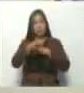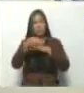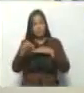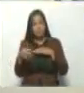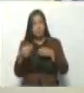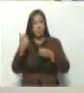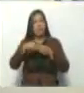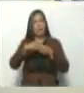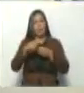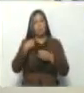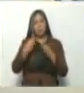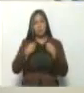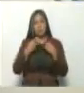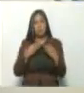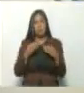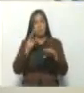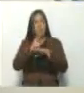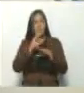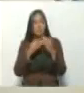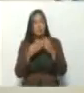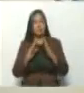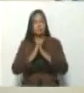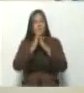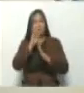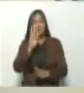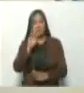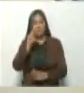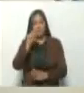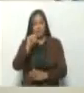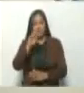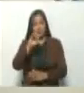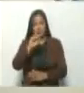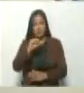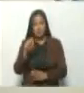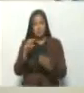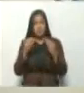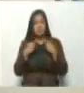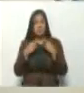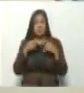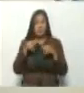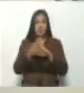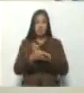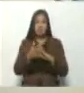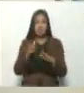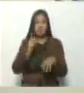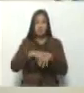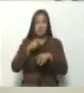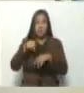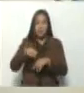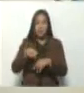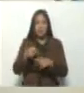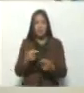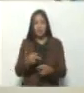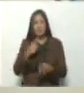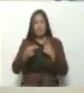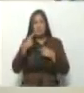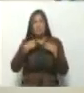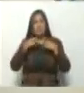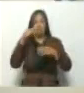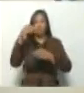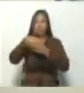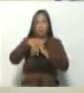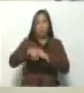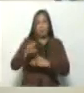Maracaibo. Municipio Maracaibo. Y me crié en San Francisco. ¿Y San Francisco? ¿Y qué tiempo tiene en Caracas? Ya voy para 17 años. Bastante. La mitad de mi vida, gracias.